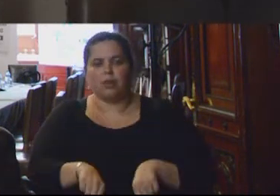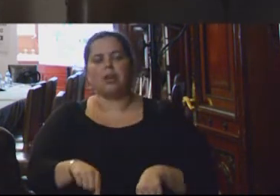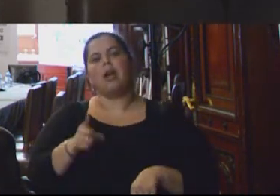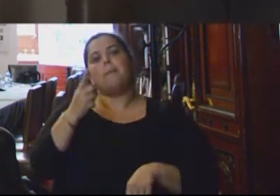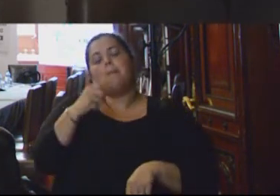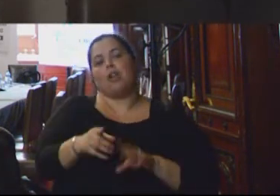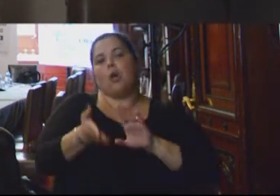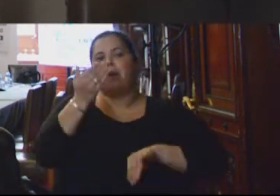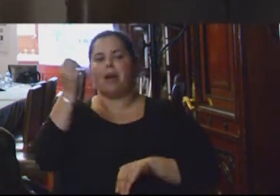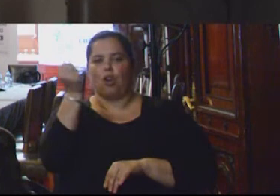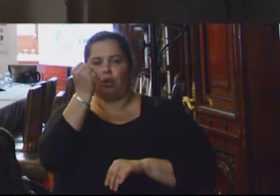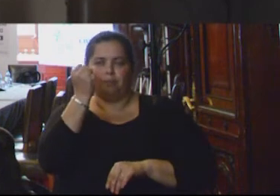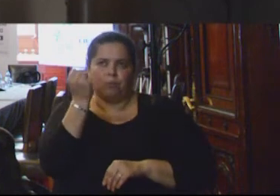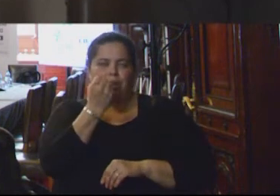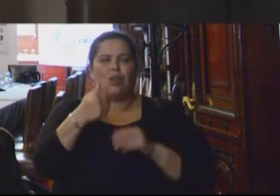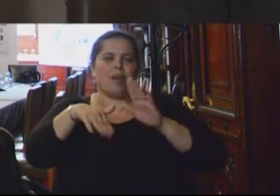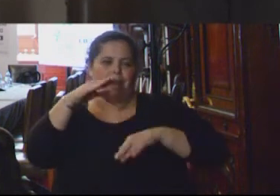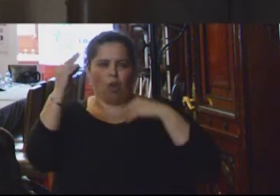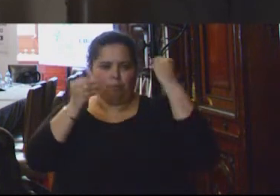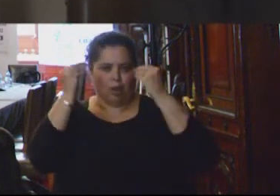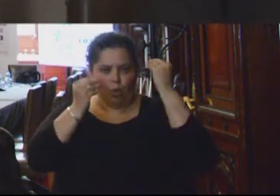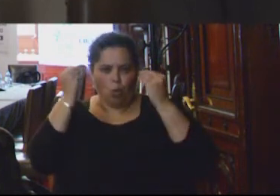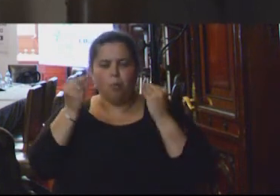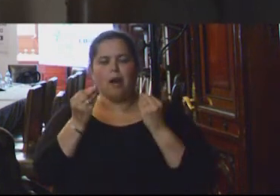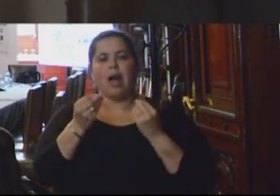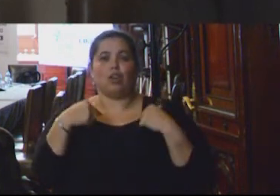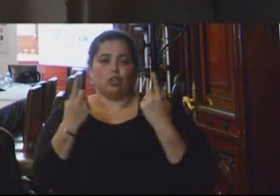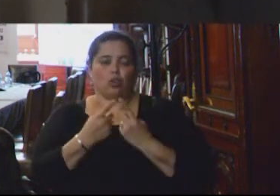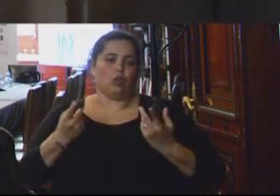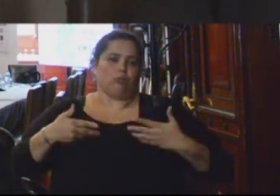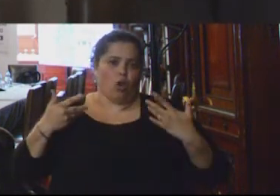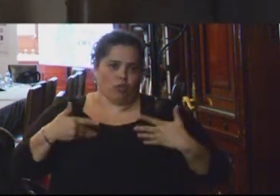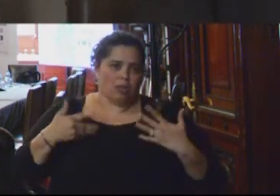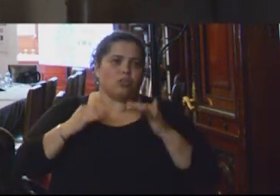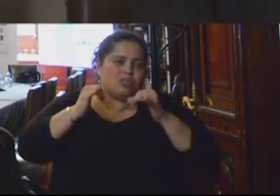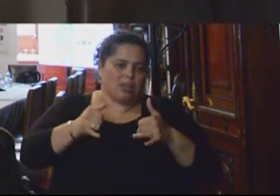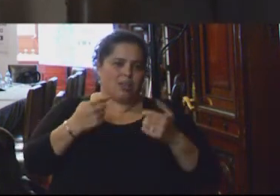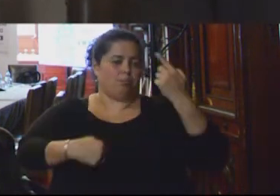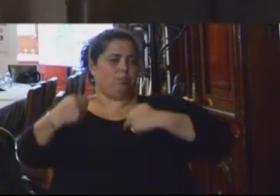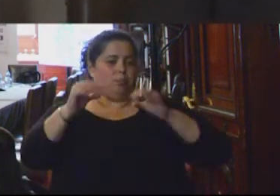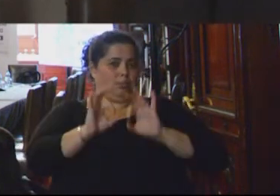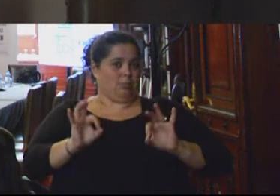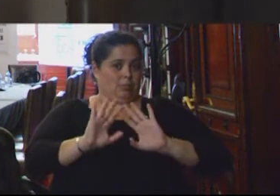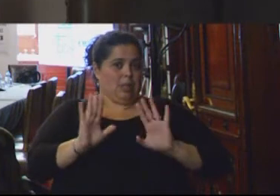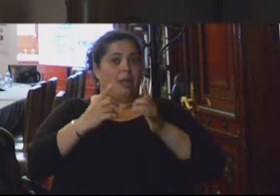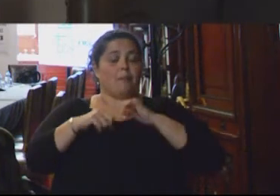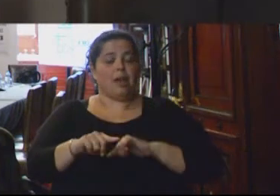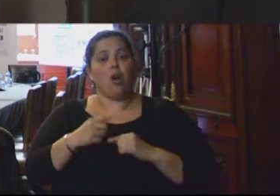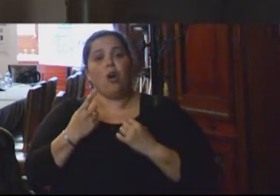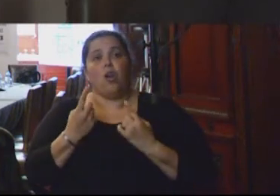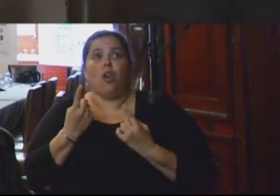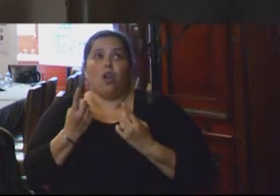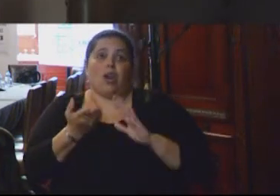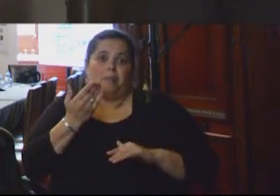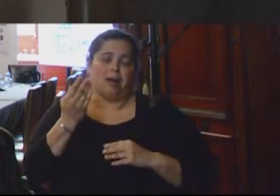preocupa, más allá de estar también contentos, que no nos agredan, es que el partido de